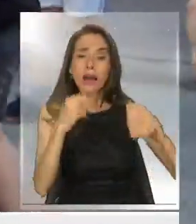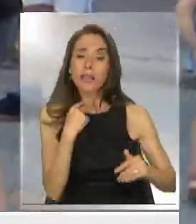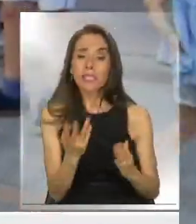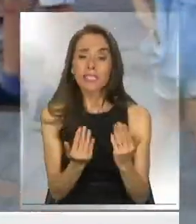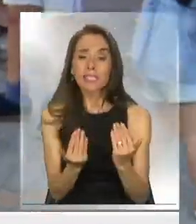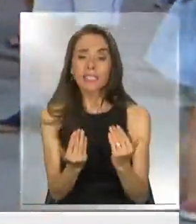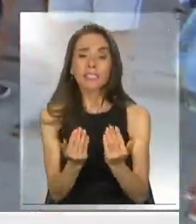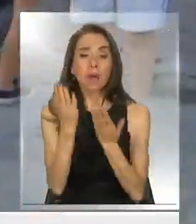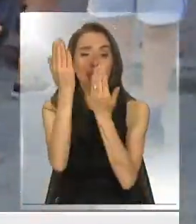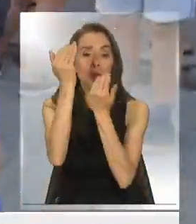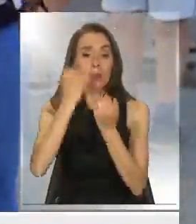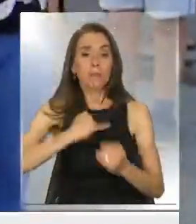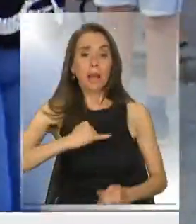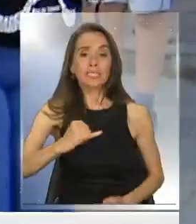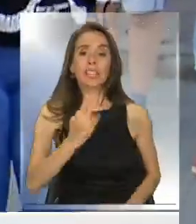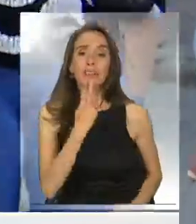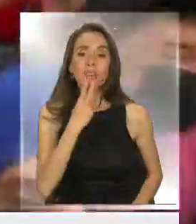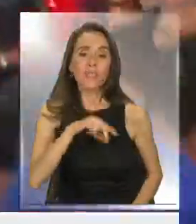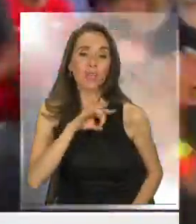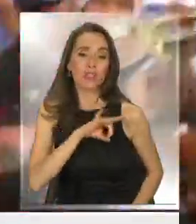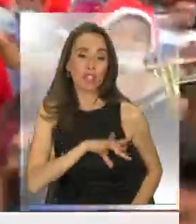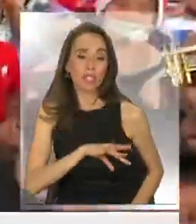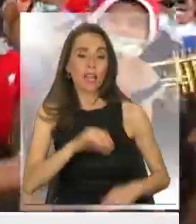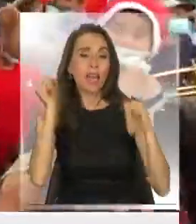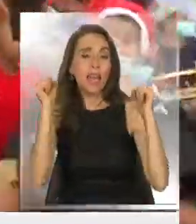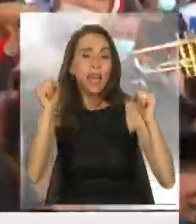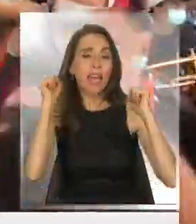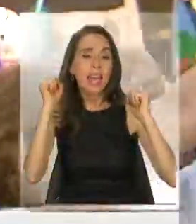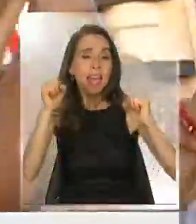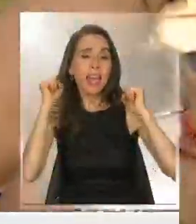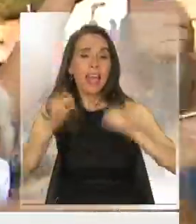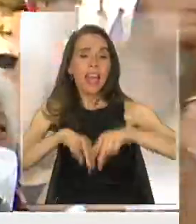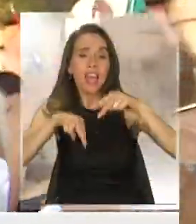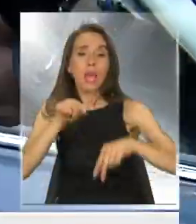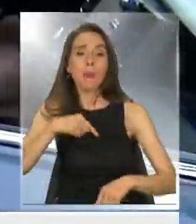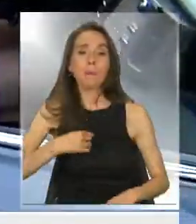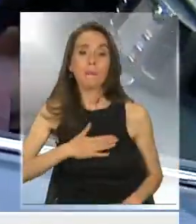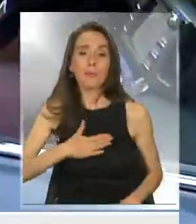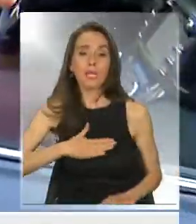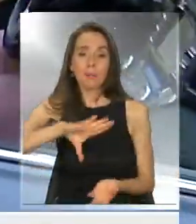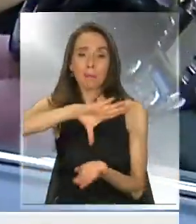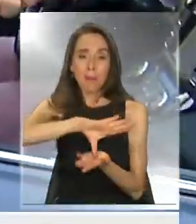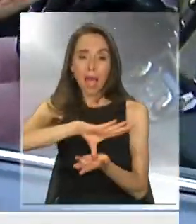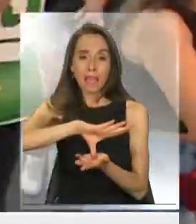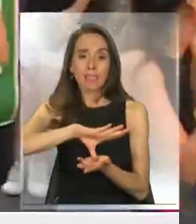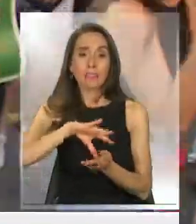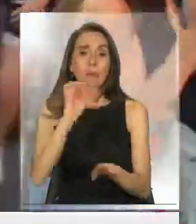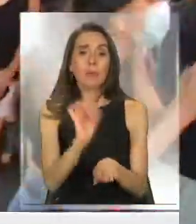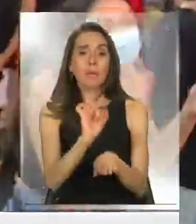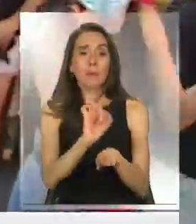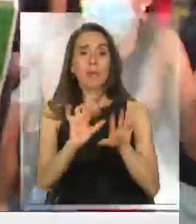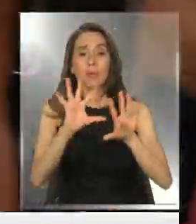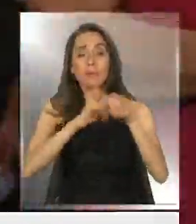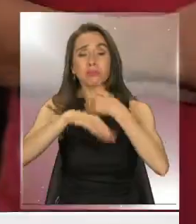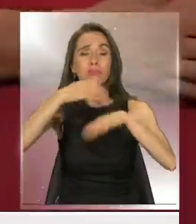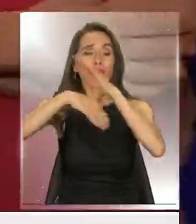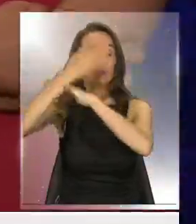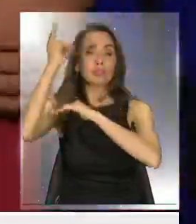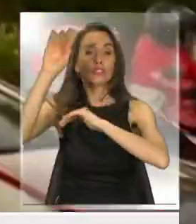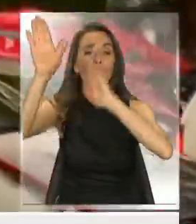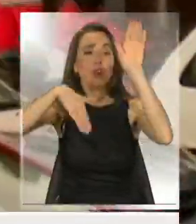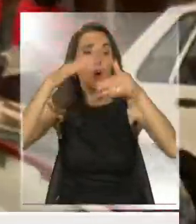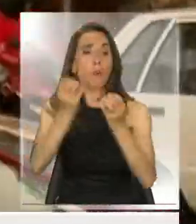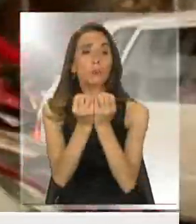Necesitábamos esta esperanza para poder seguir viviendo en Chile. ¡Ese es mi país! Hace décadas que un presidente no convocaba